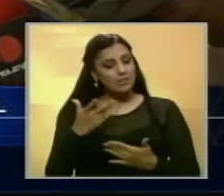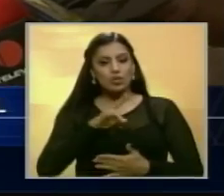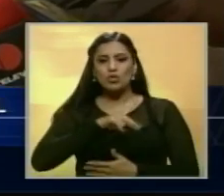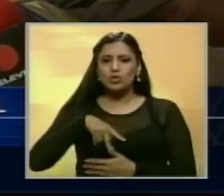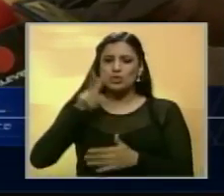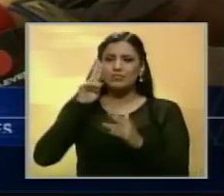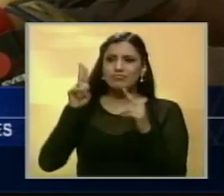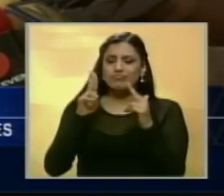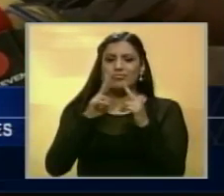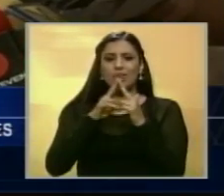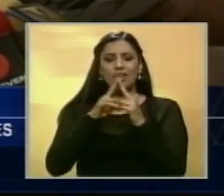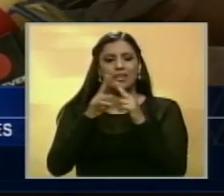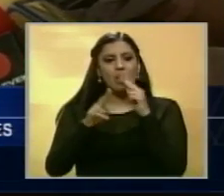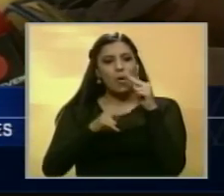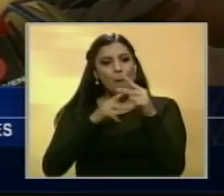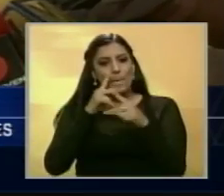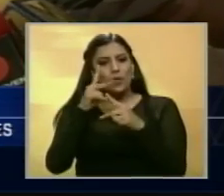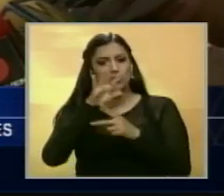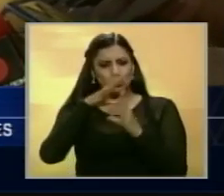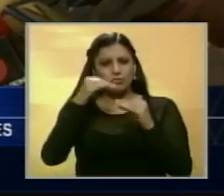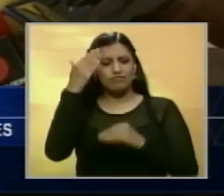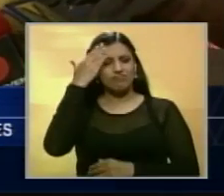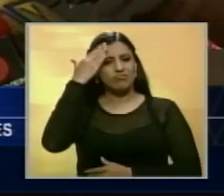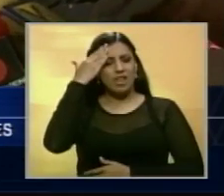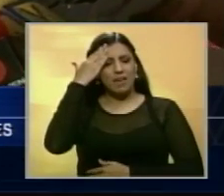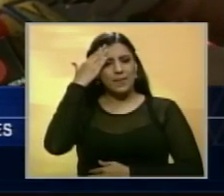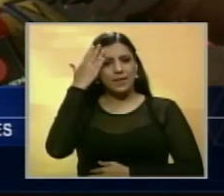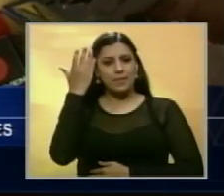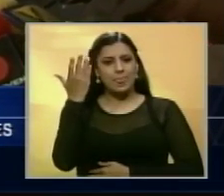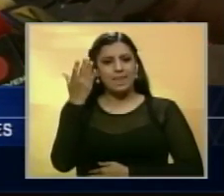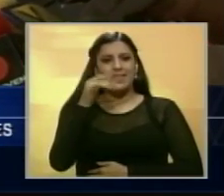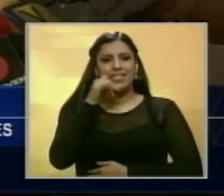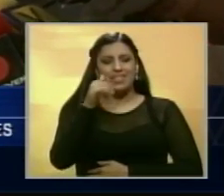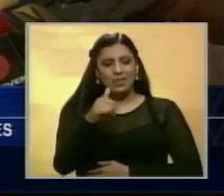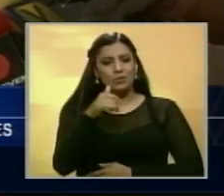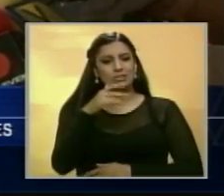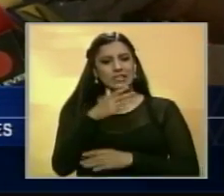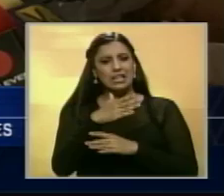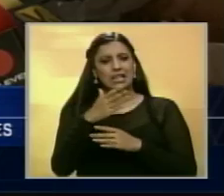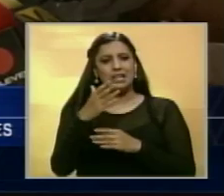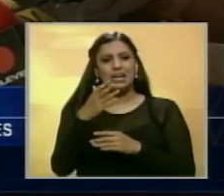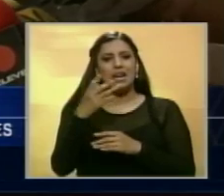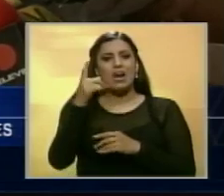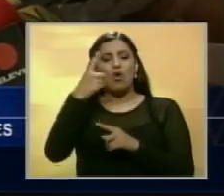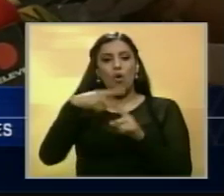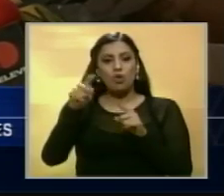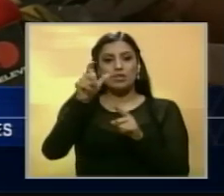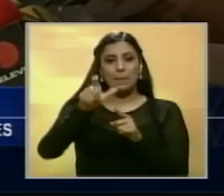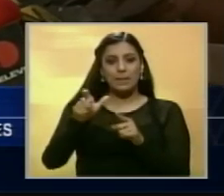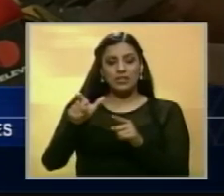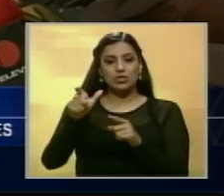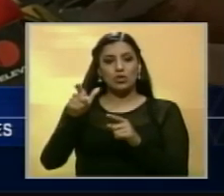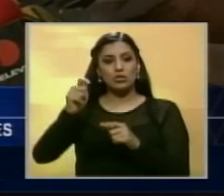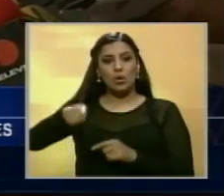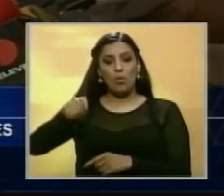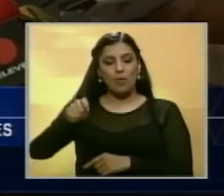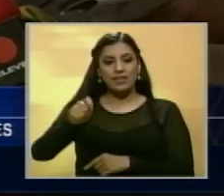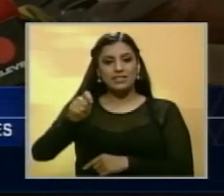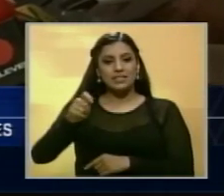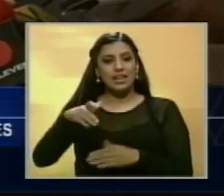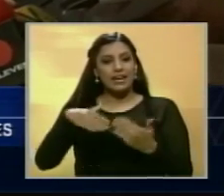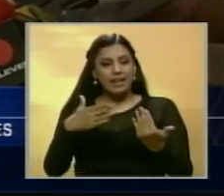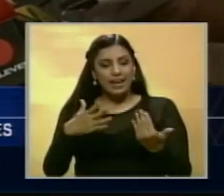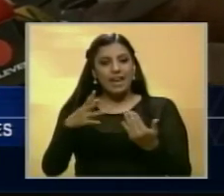hemos encontrado en el proceso, ya todos lo saben, con un denunciante que se retracta, con un magistrado de la Corte que dice que él